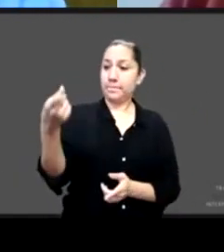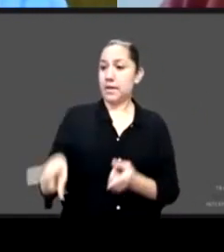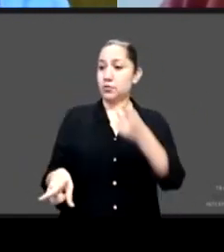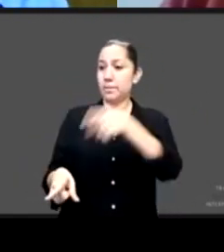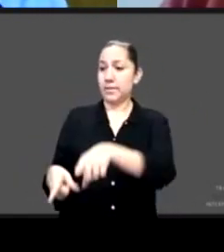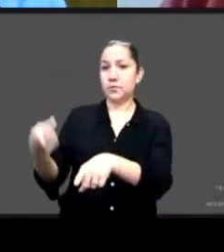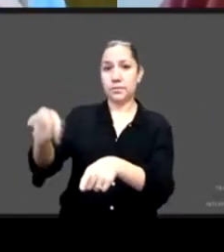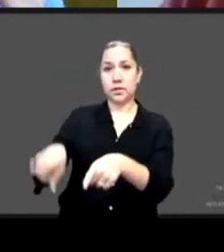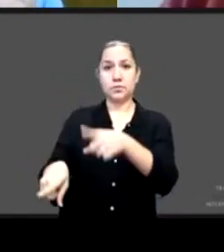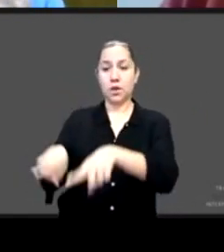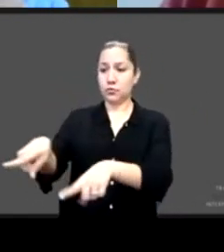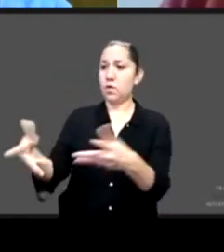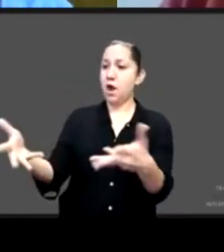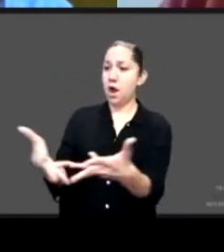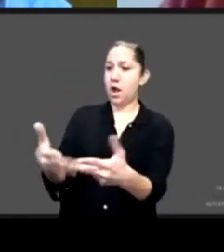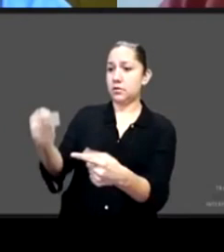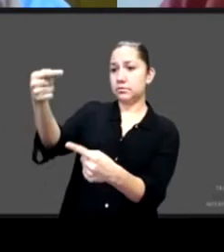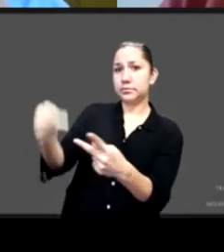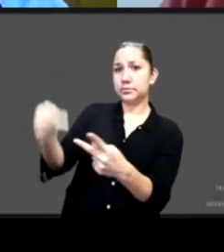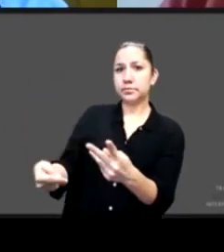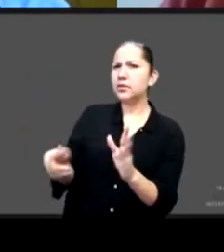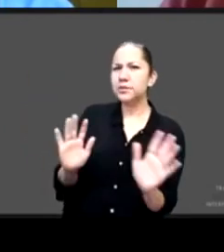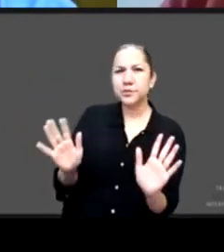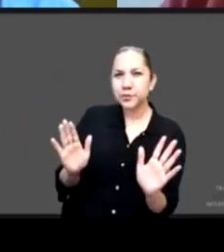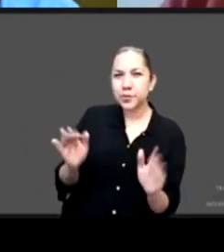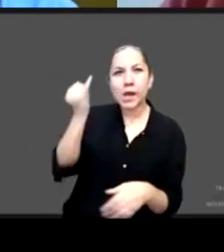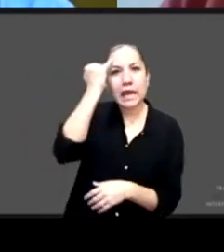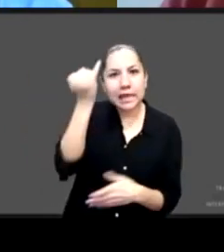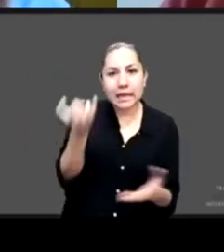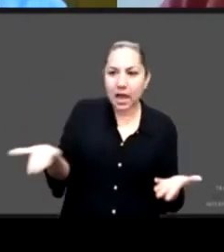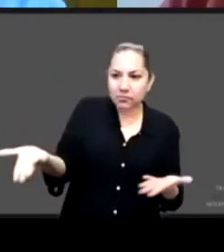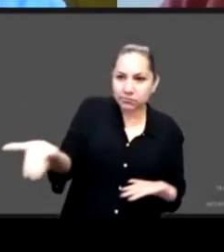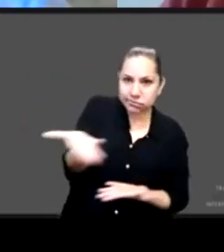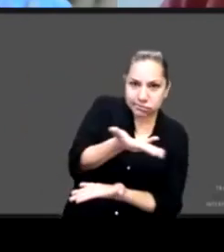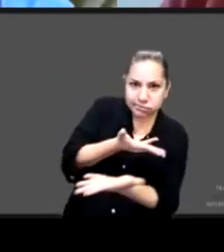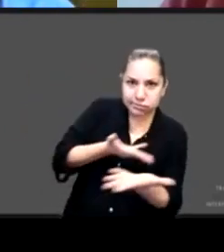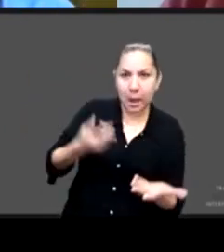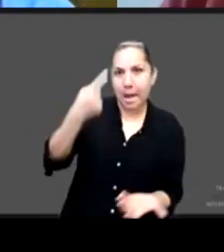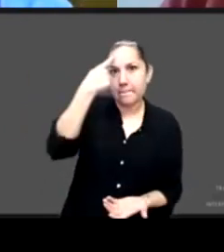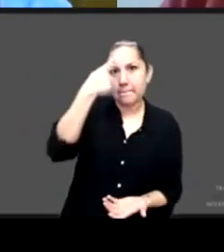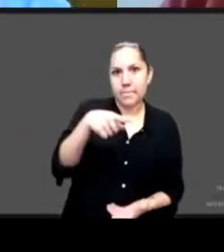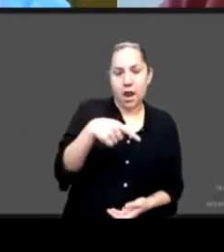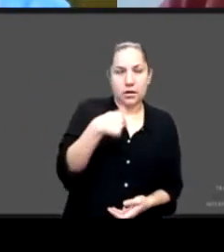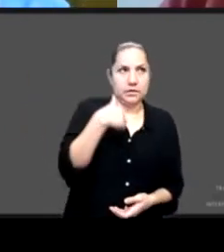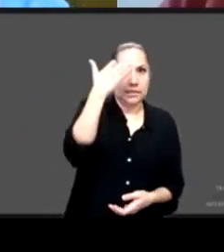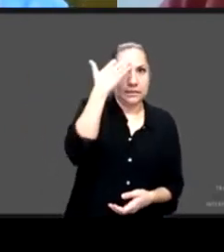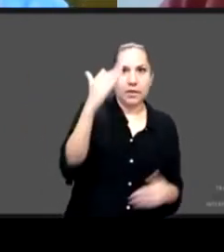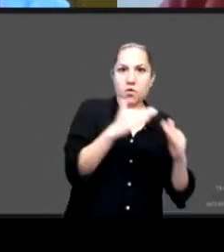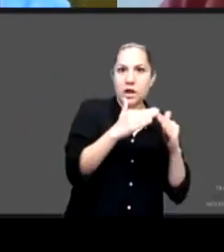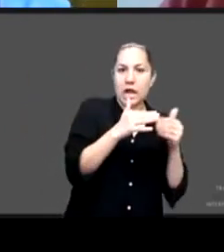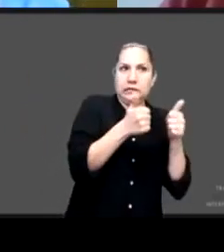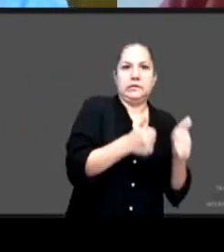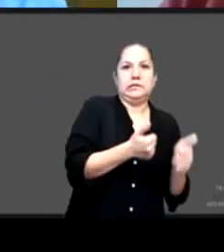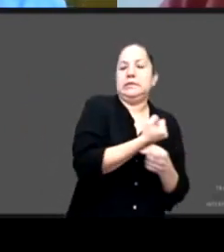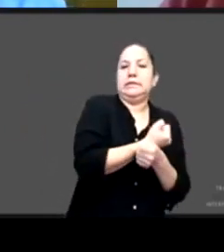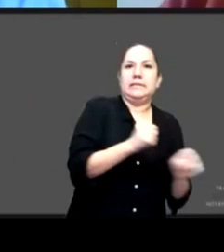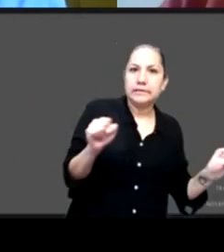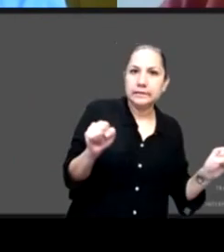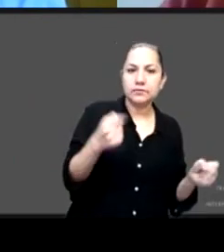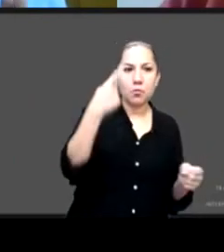para desaburrirnos, para tomar decisiones, para muchas cosas más.